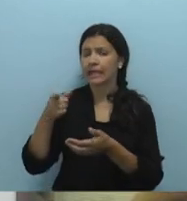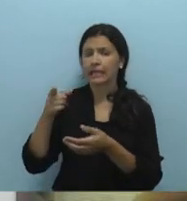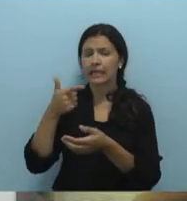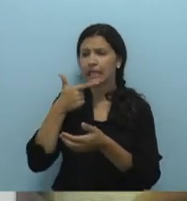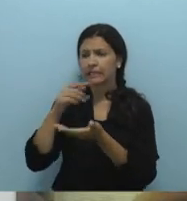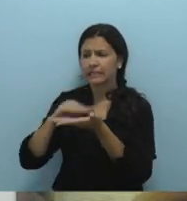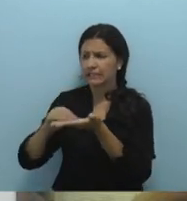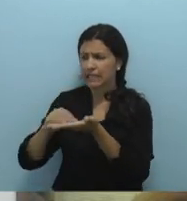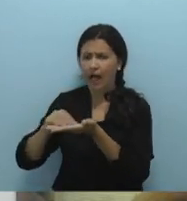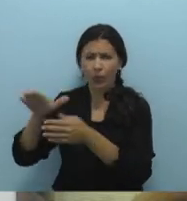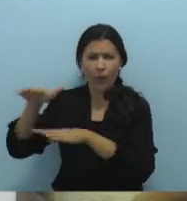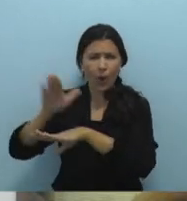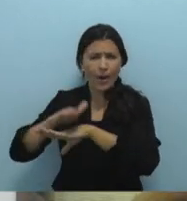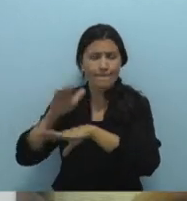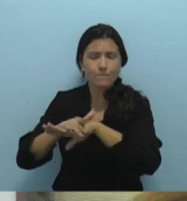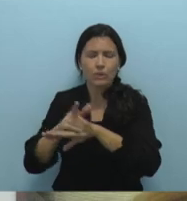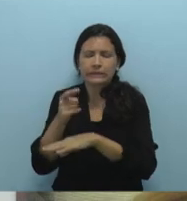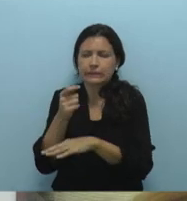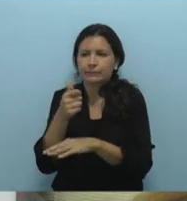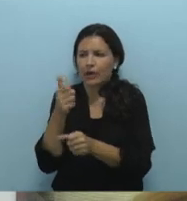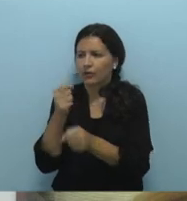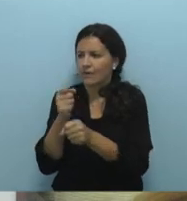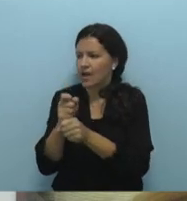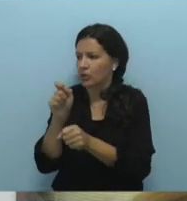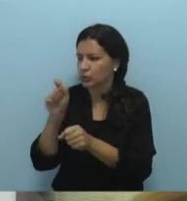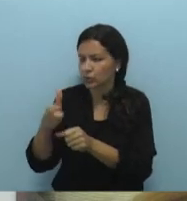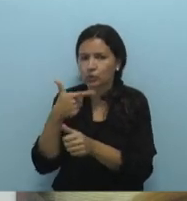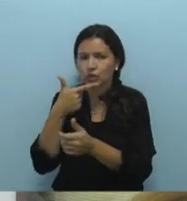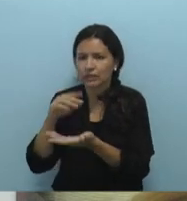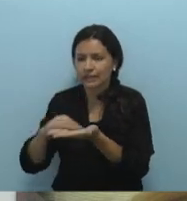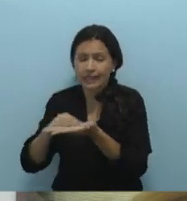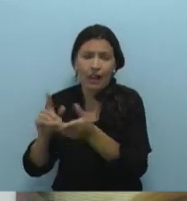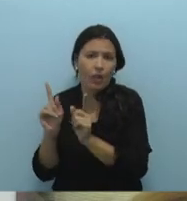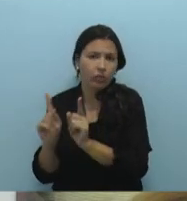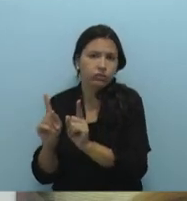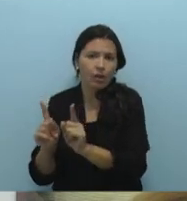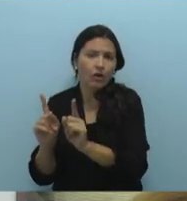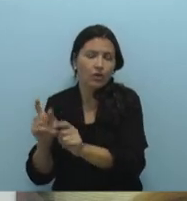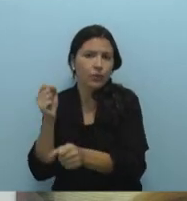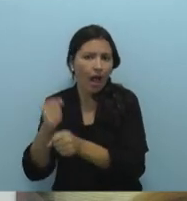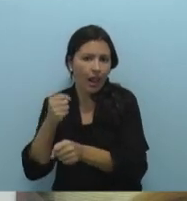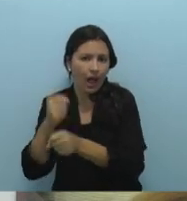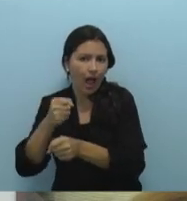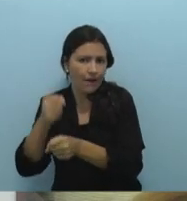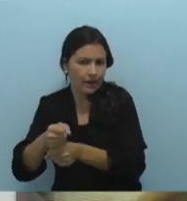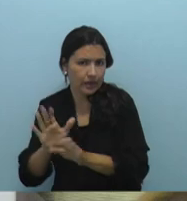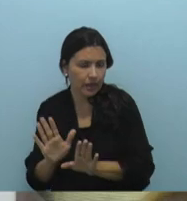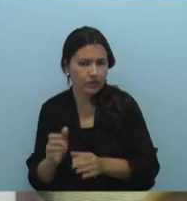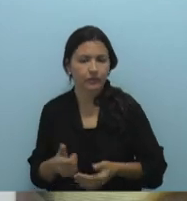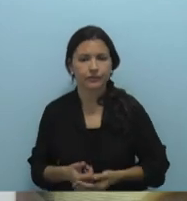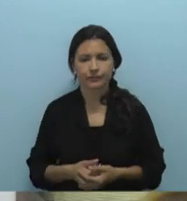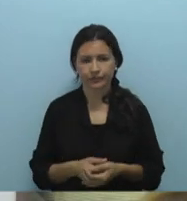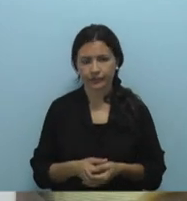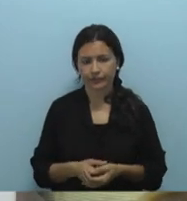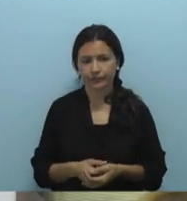fueros parlamentarios, y eso impidió que siga avanzando la investigación en cuanto a